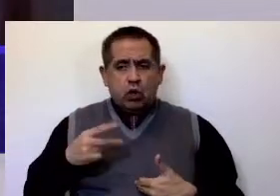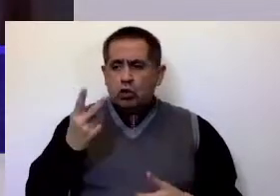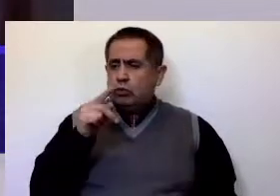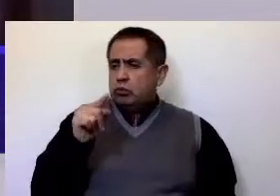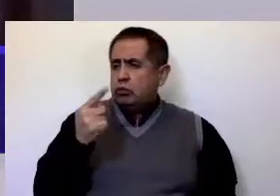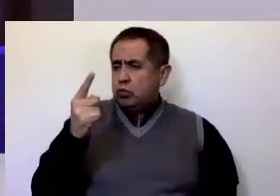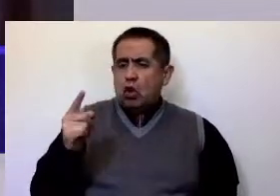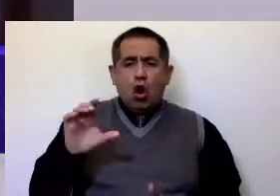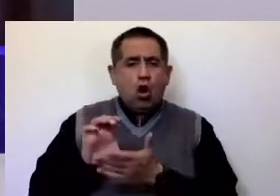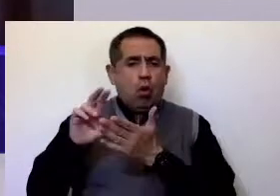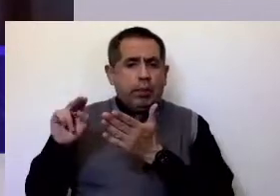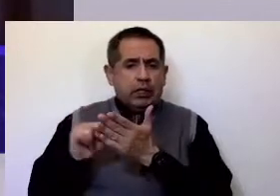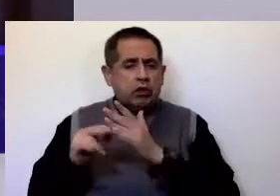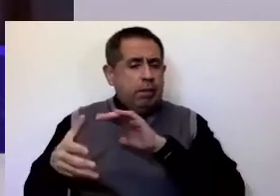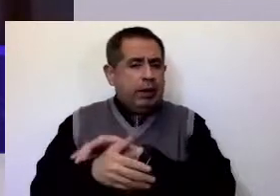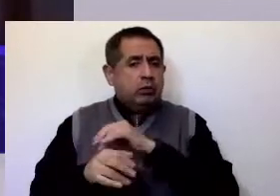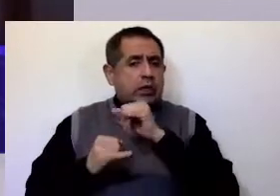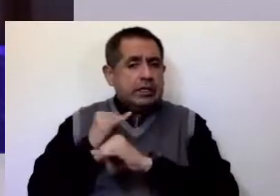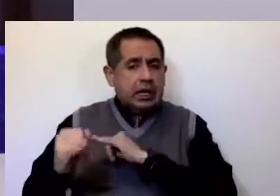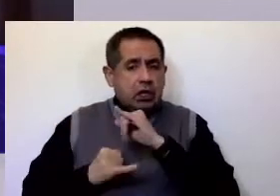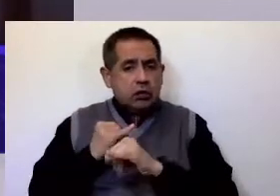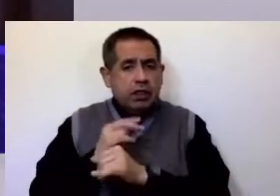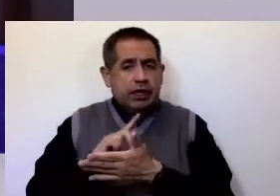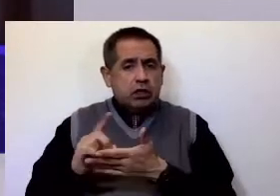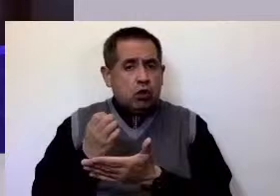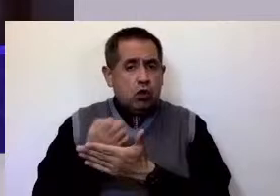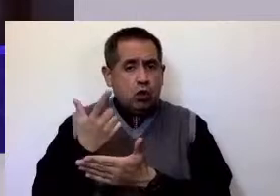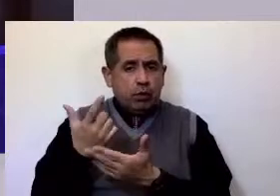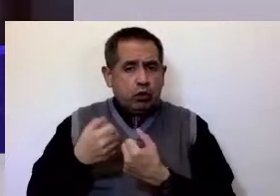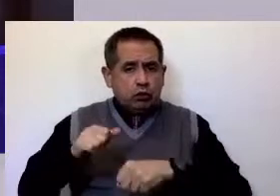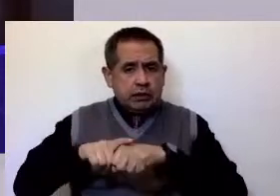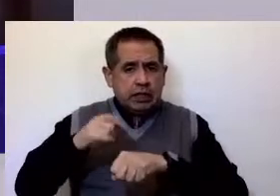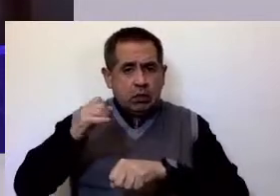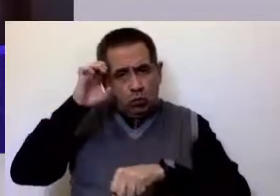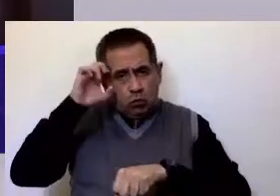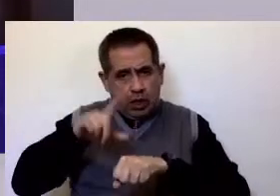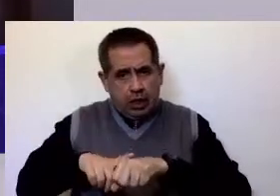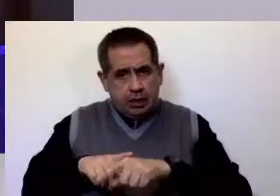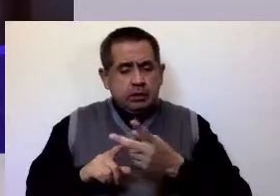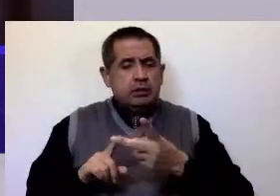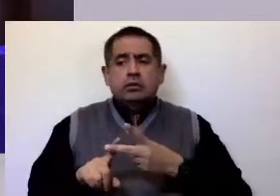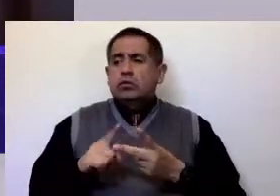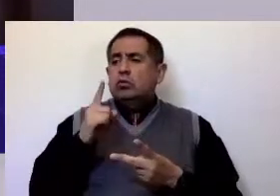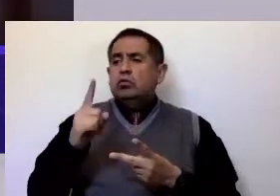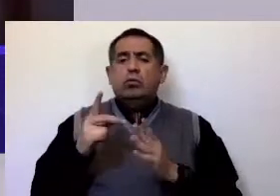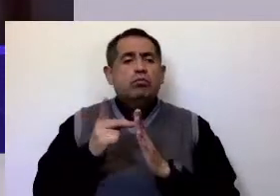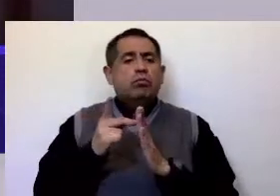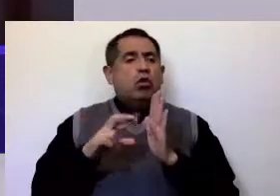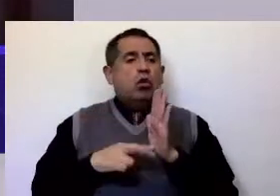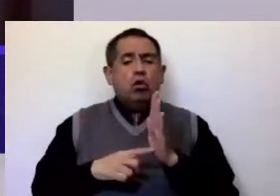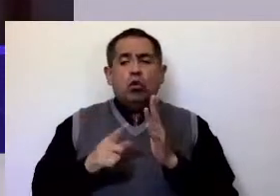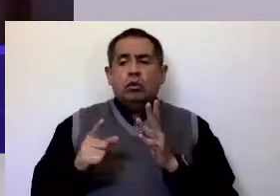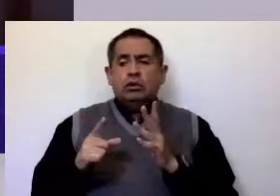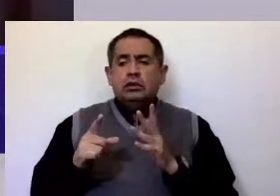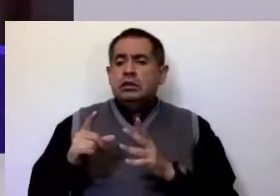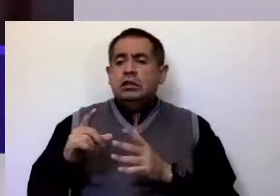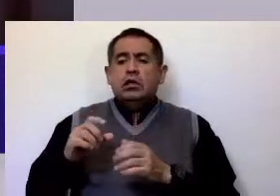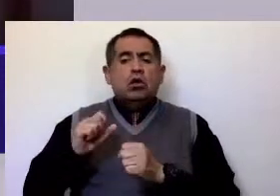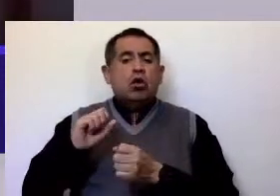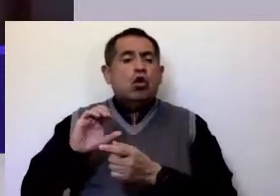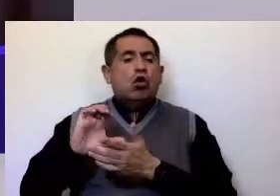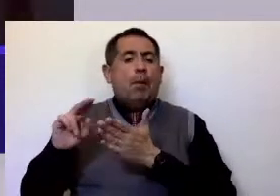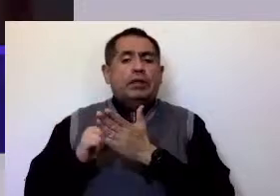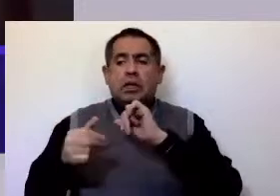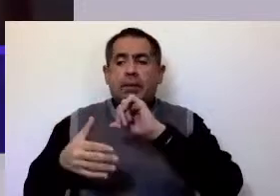convención del pacto internacional de derechos económicos sociales y culturales y uno del protocolo adicional de la convención americana sobre derechos humanos